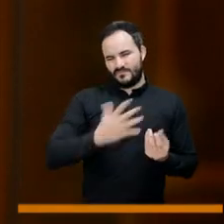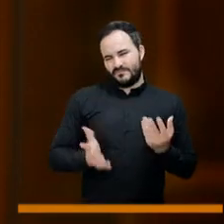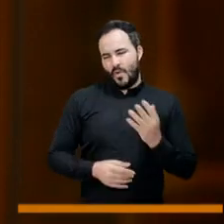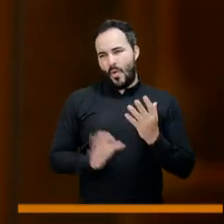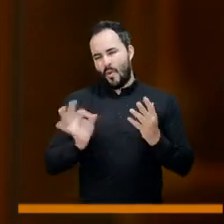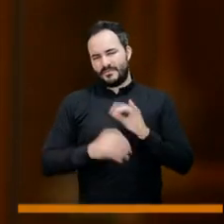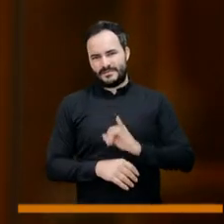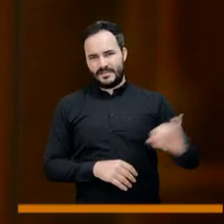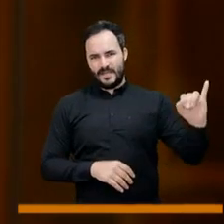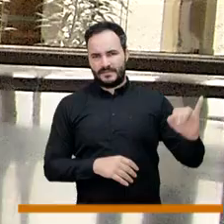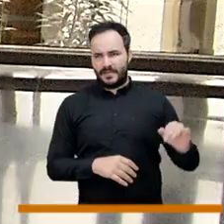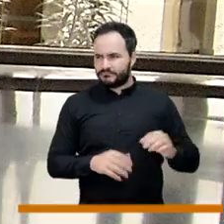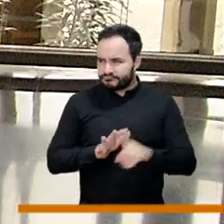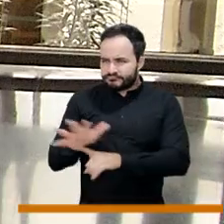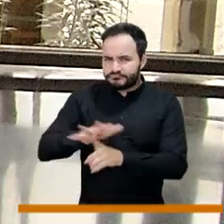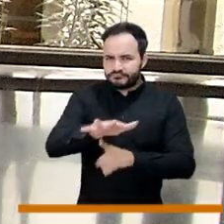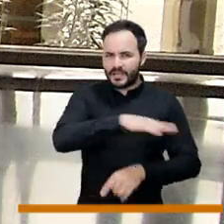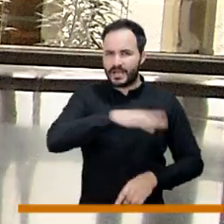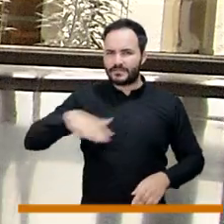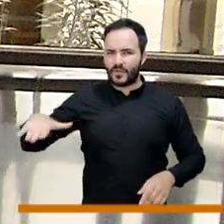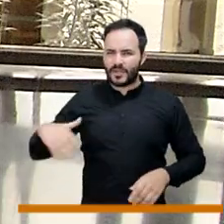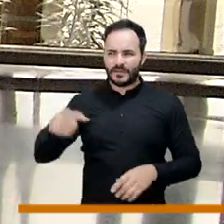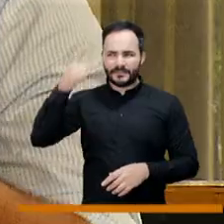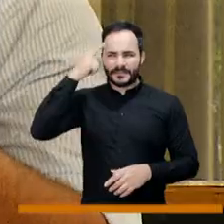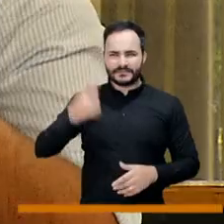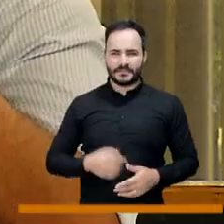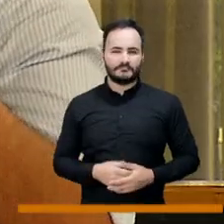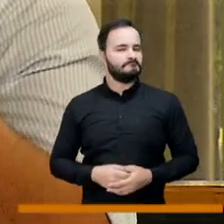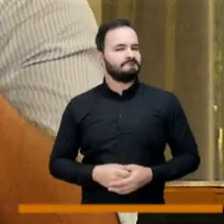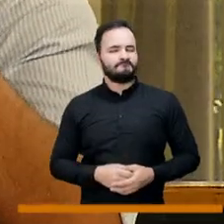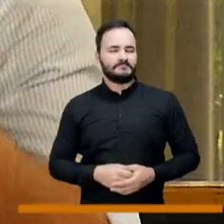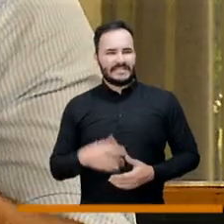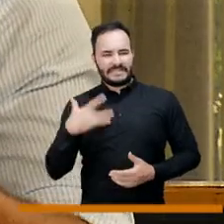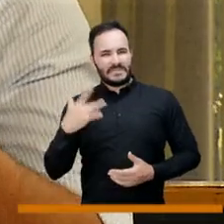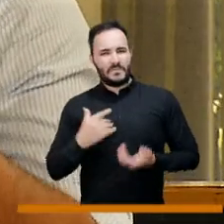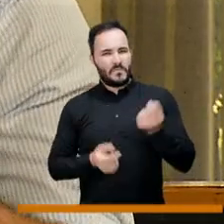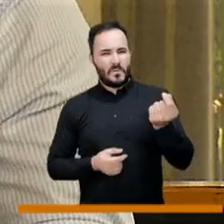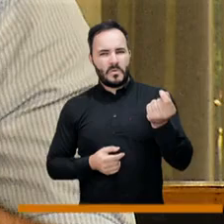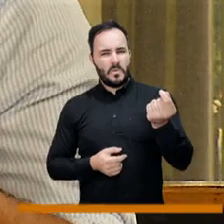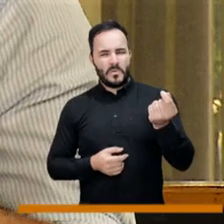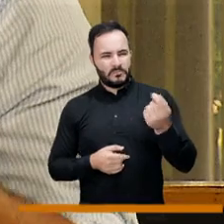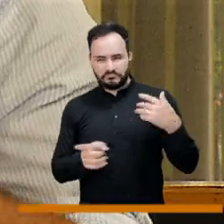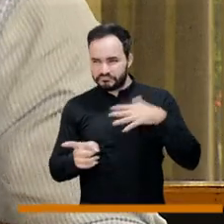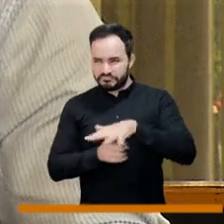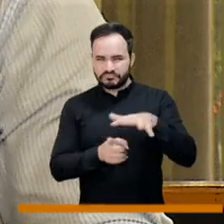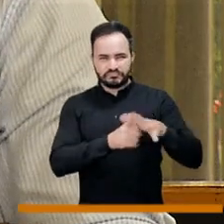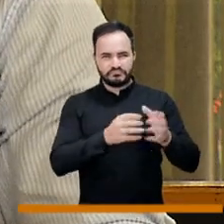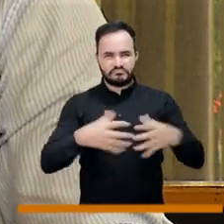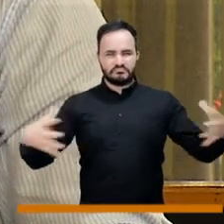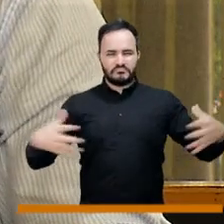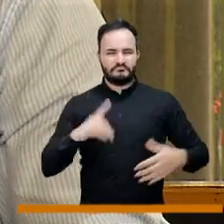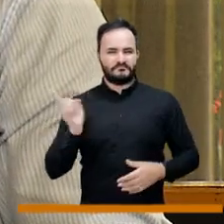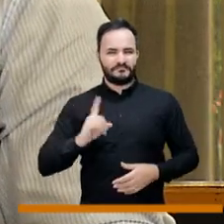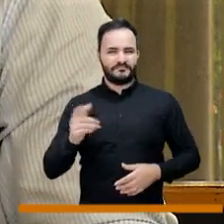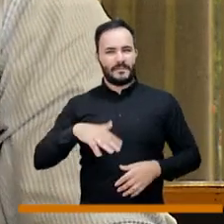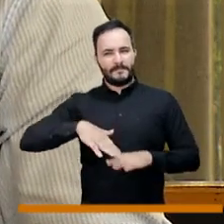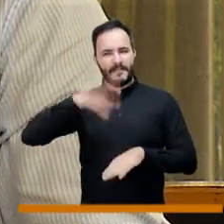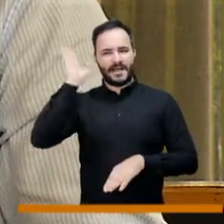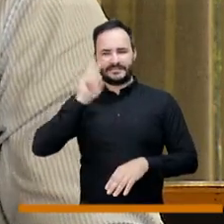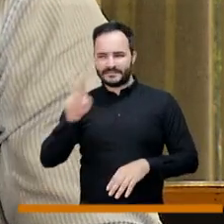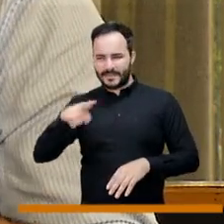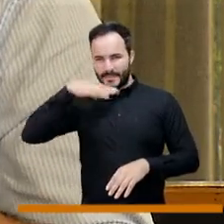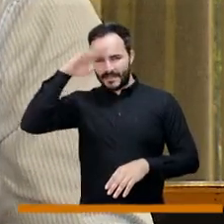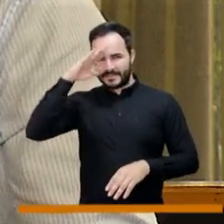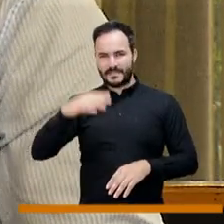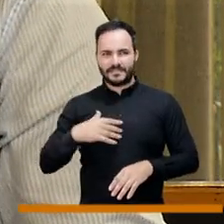a Medellín y Antioquia? Yo creo que muy poco. A Medellín no le gusta la política del odio, de clases. A